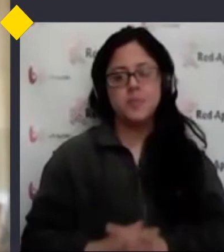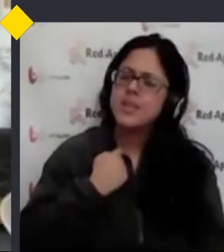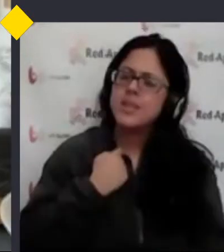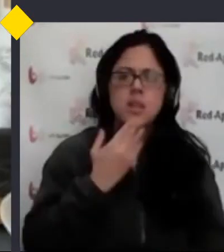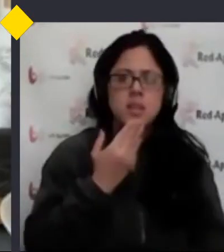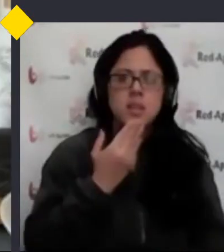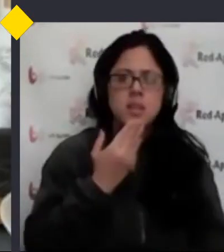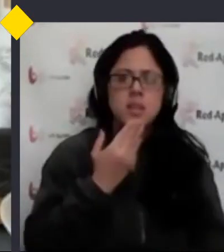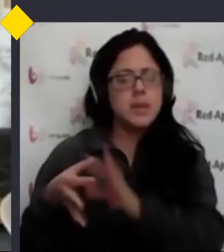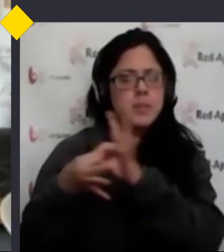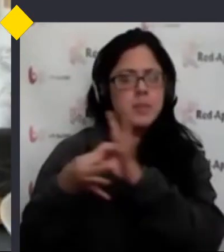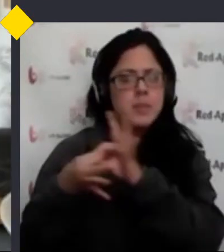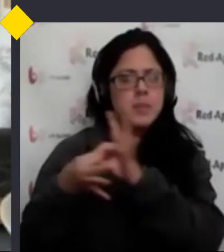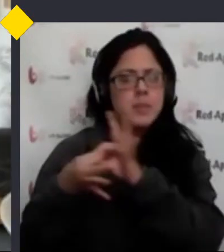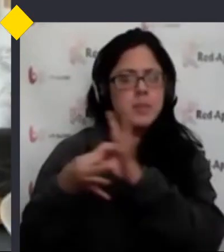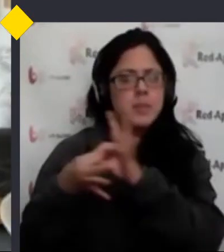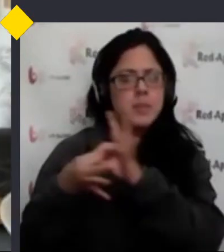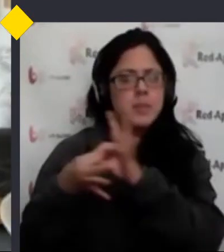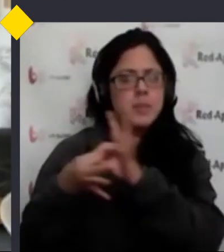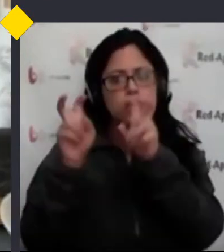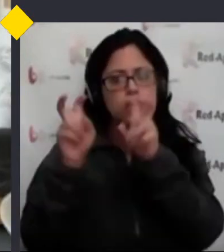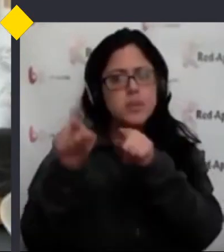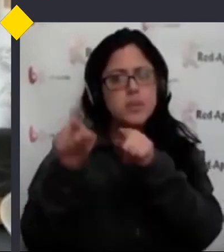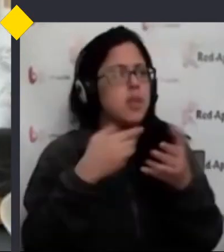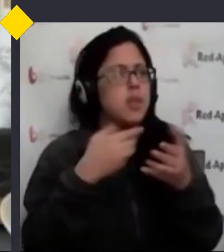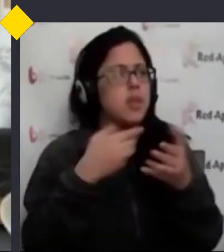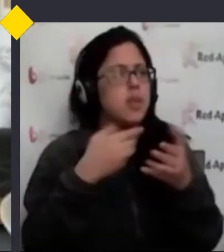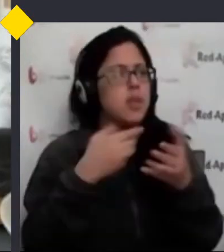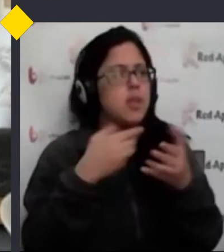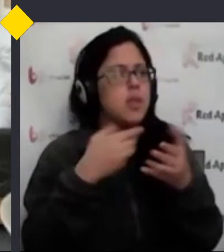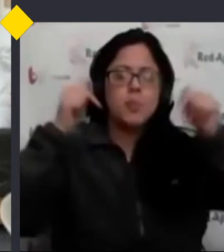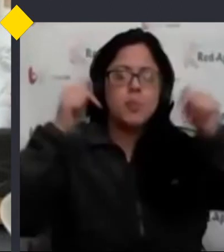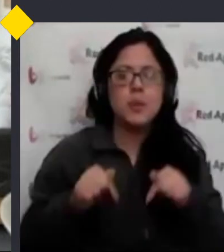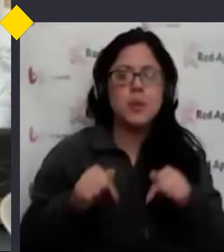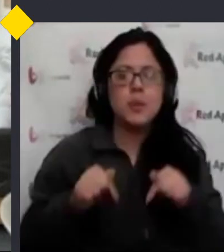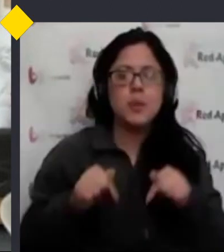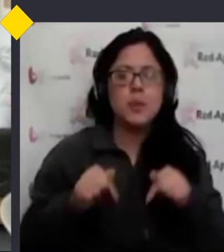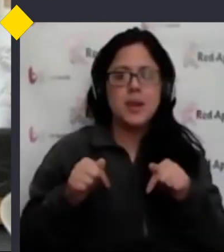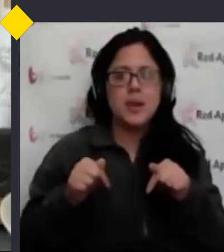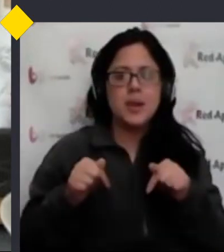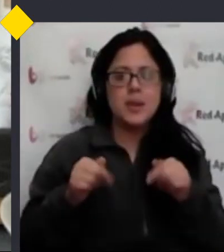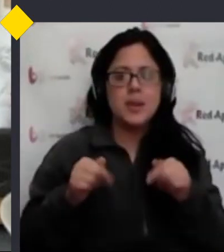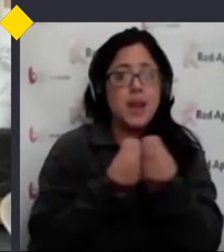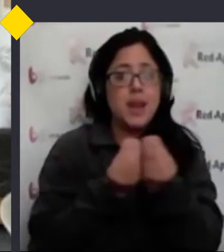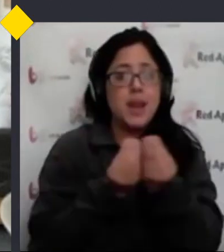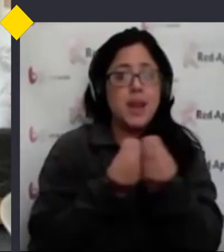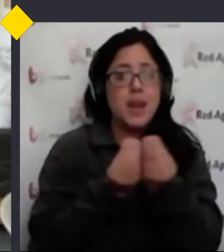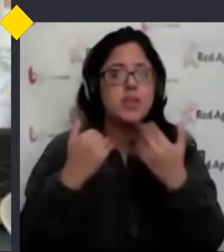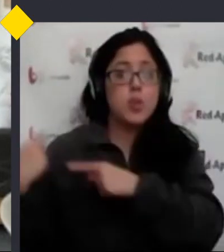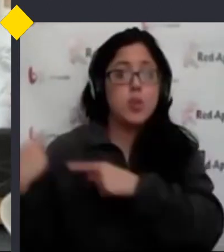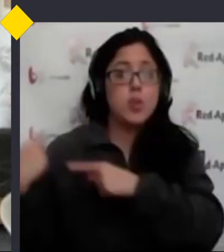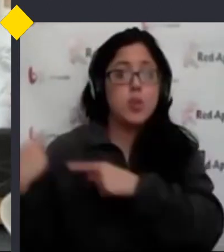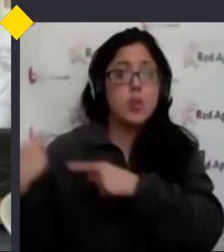punto que marcas tú sobre dónde uno aprende hoy en día, para muchos que ya somos de una generación, bueno, no tercera edad, pero en